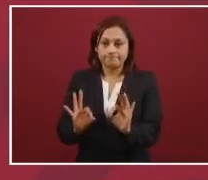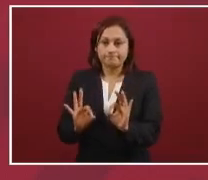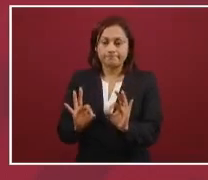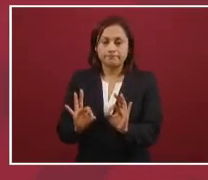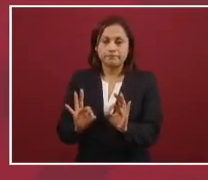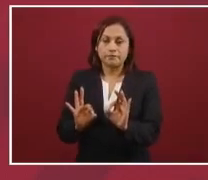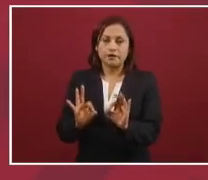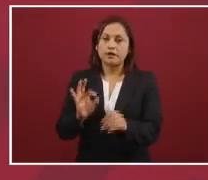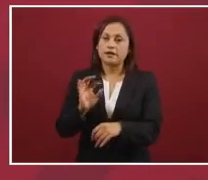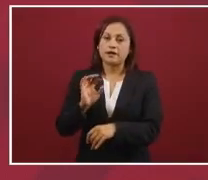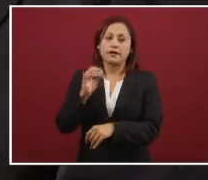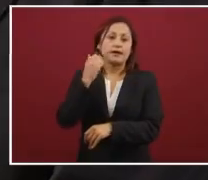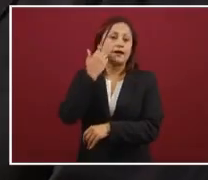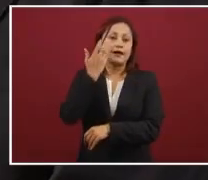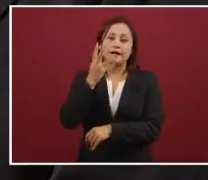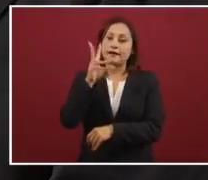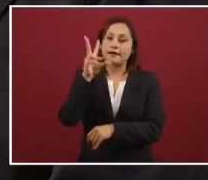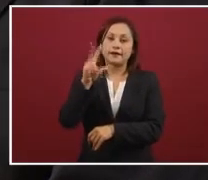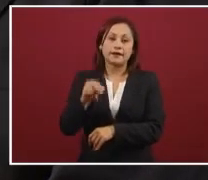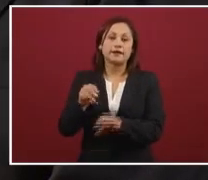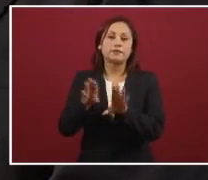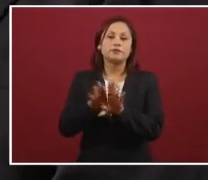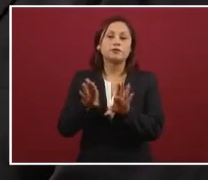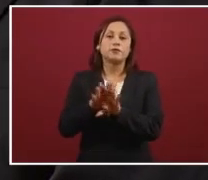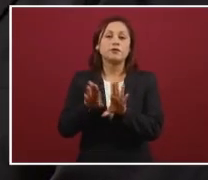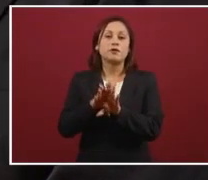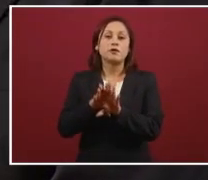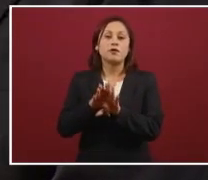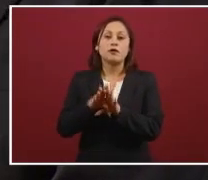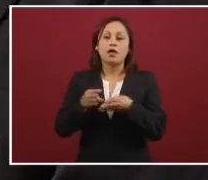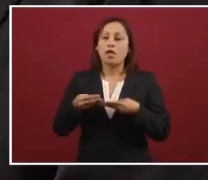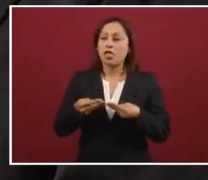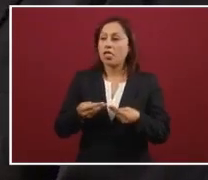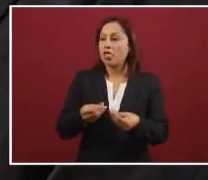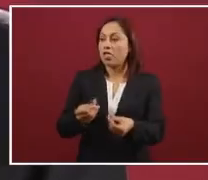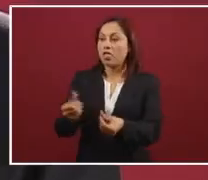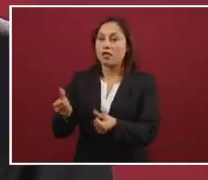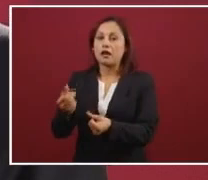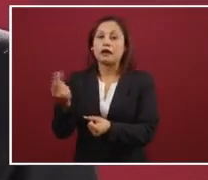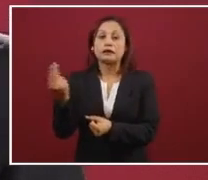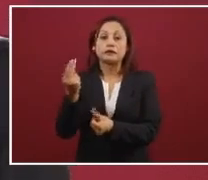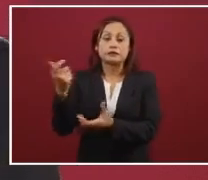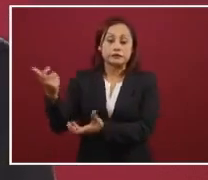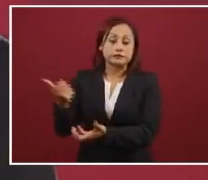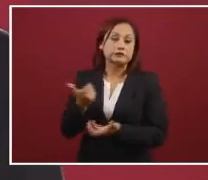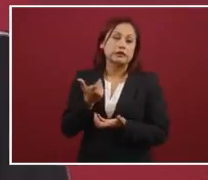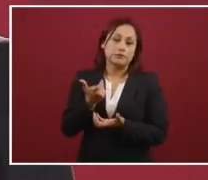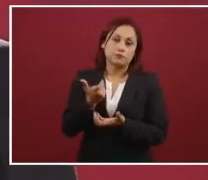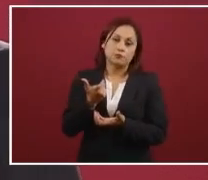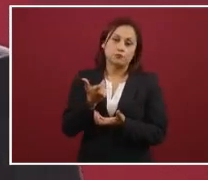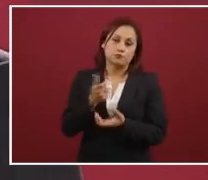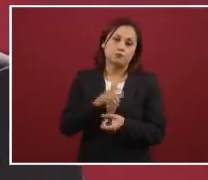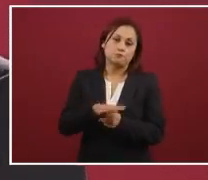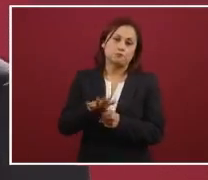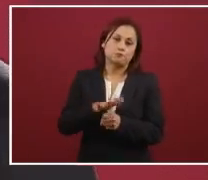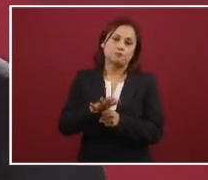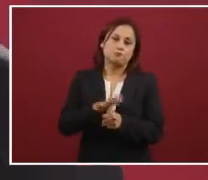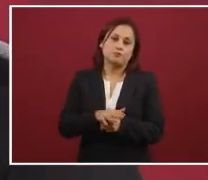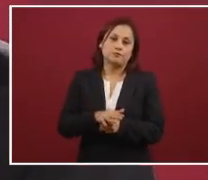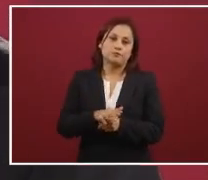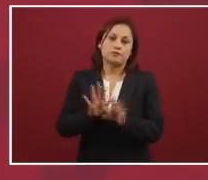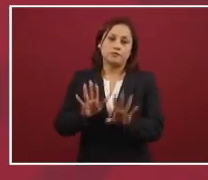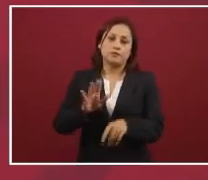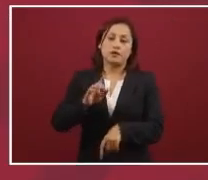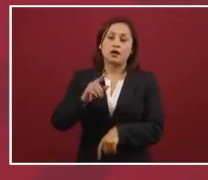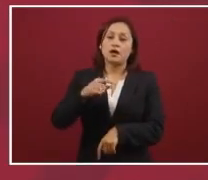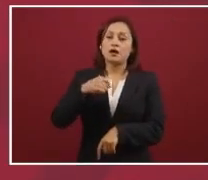déficit y tenemos que tener ingresos suficientes. Mi compromiso fue no aumentar los